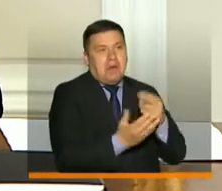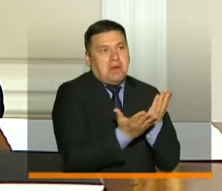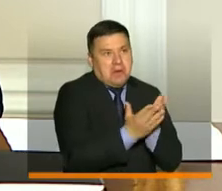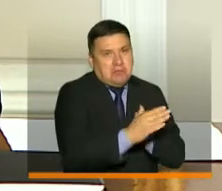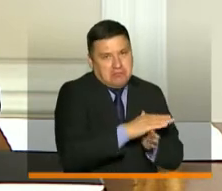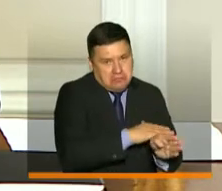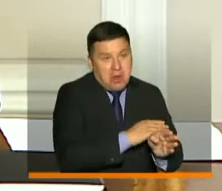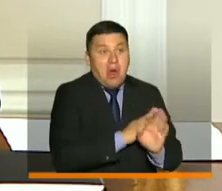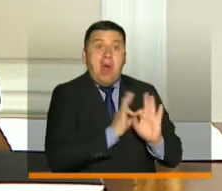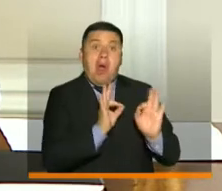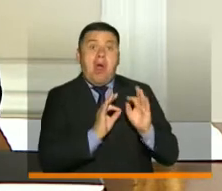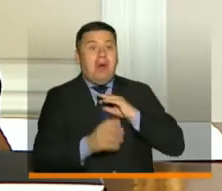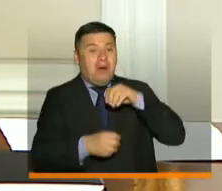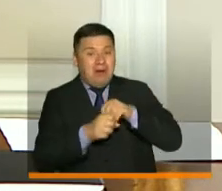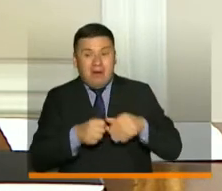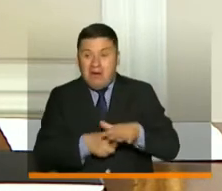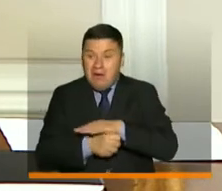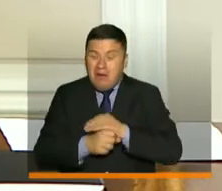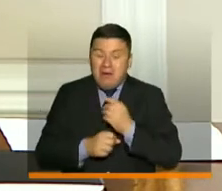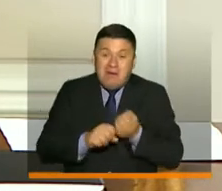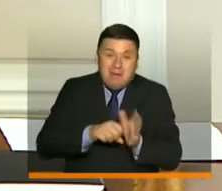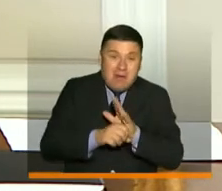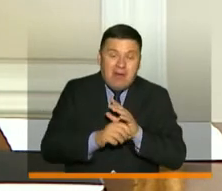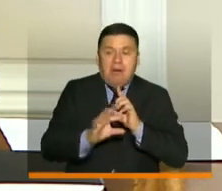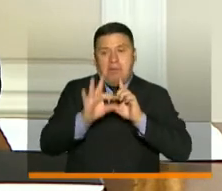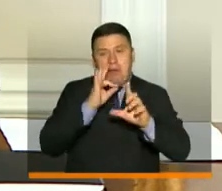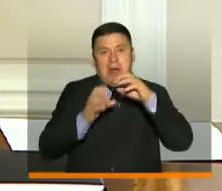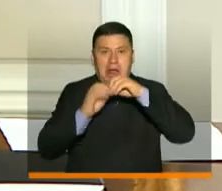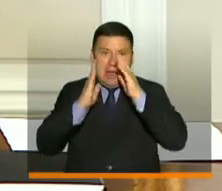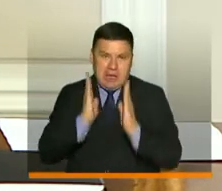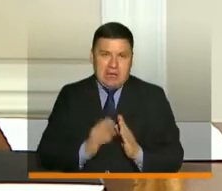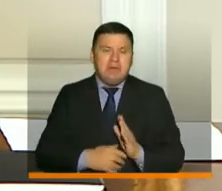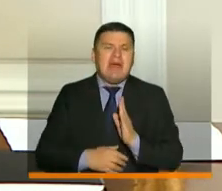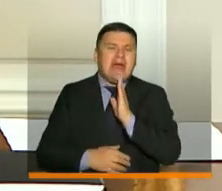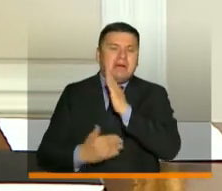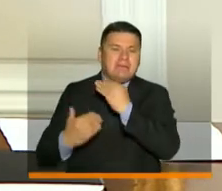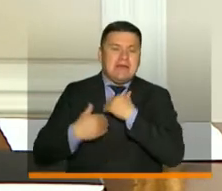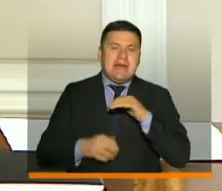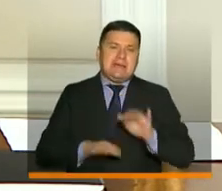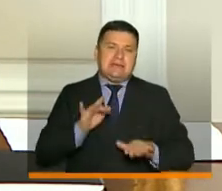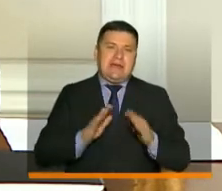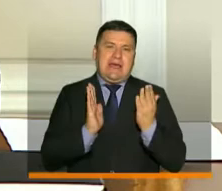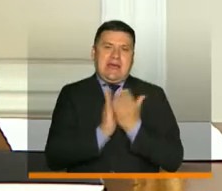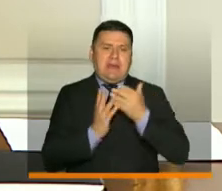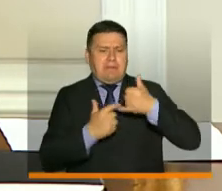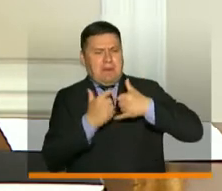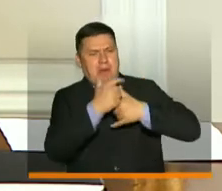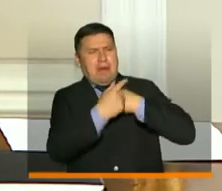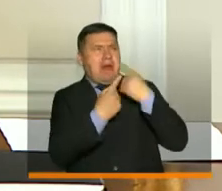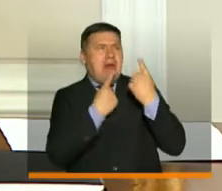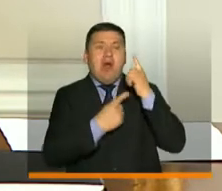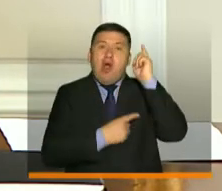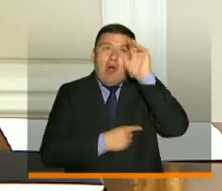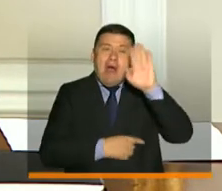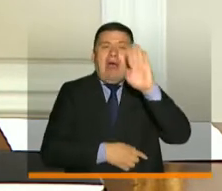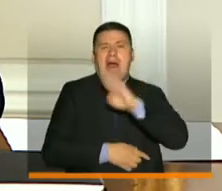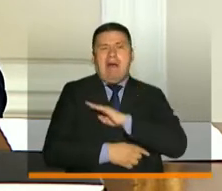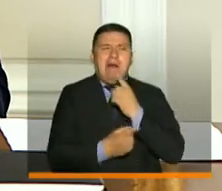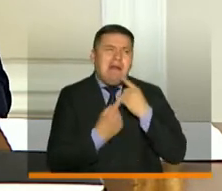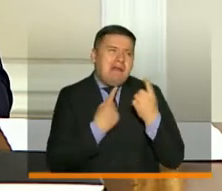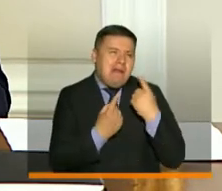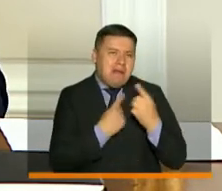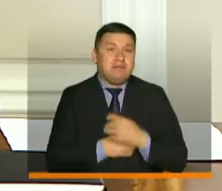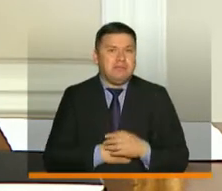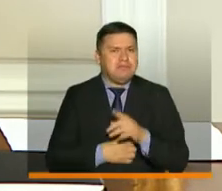con herramientas virtuales, pero ese trabajo se ha venido haciendo con las secretarías de educación y con los gobiernos locales, de tal manera